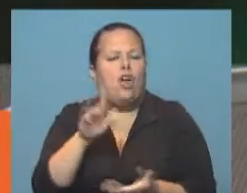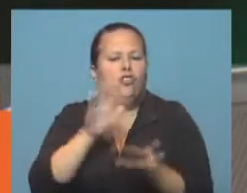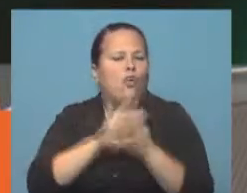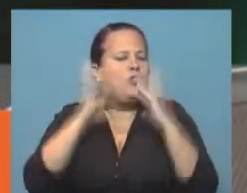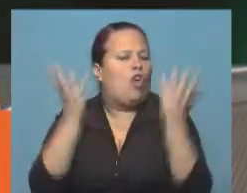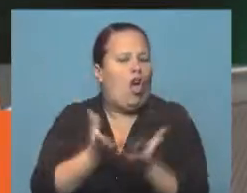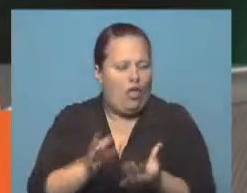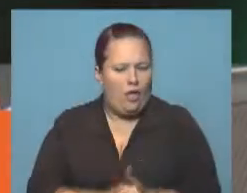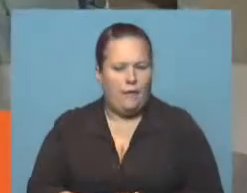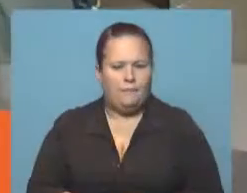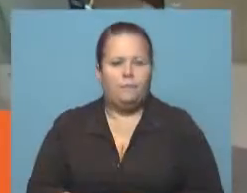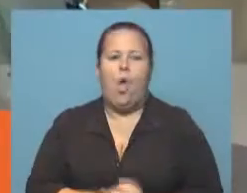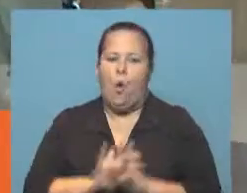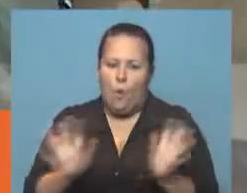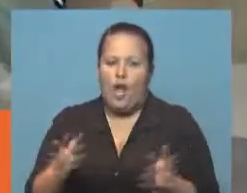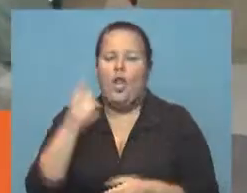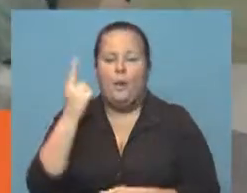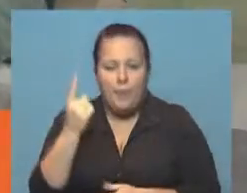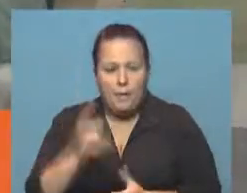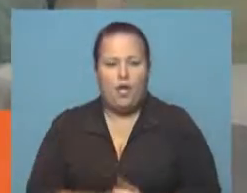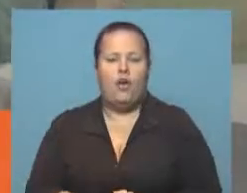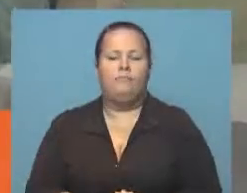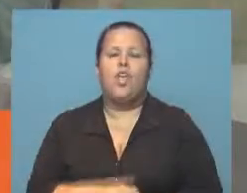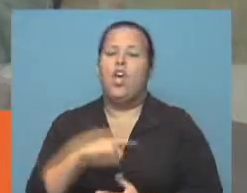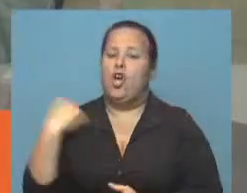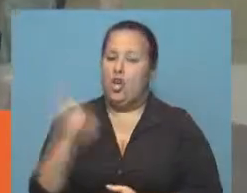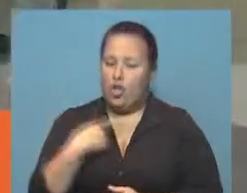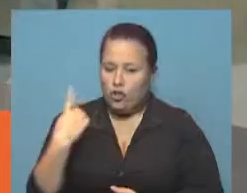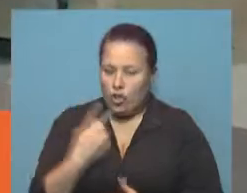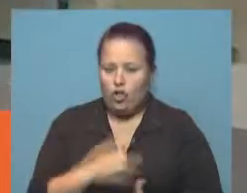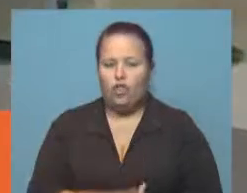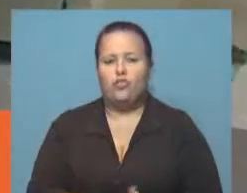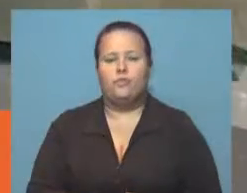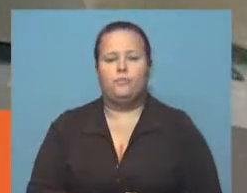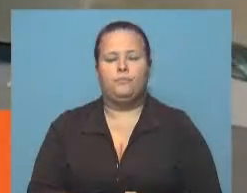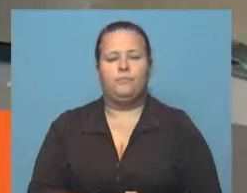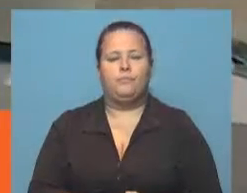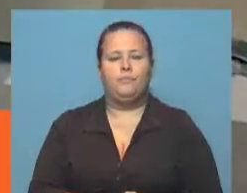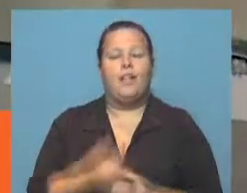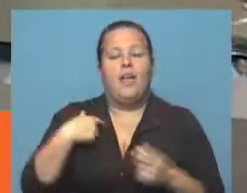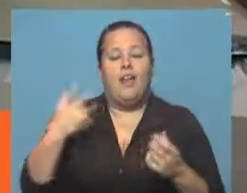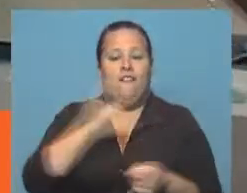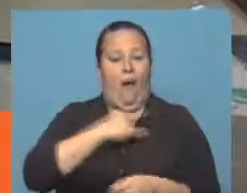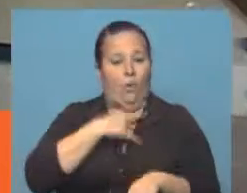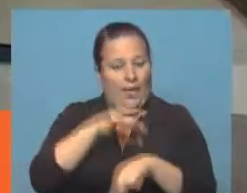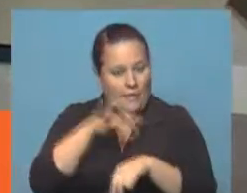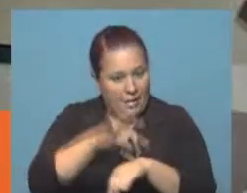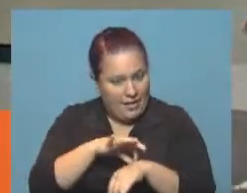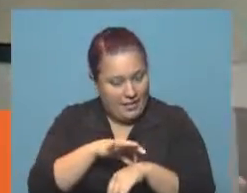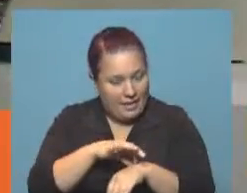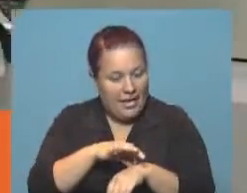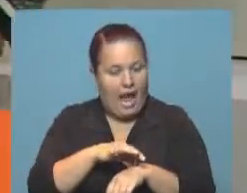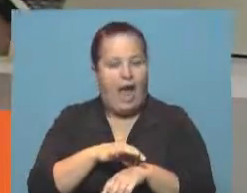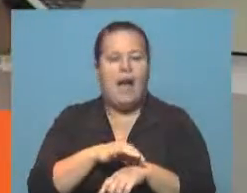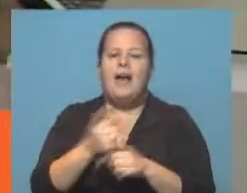general. Bueno, en primer lugar, nosotros desde la Facultad de Medicina